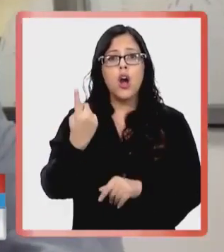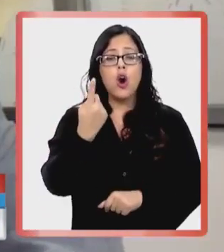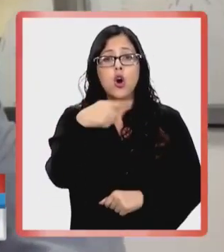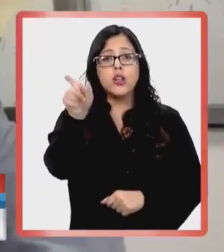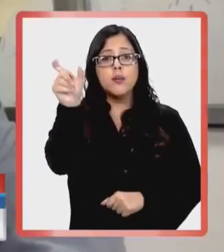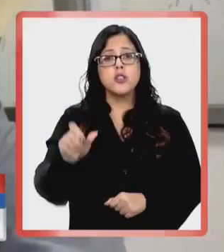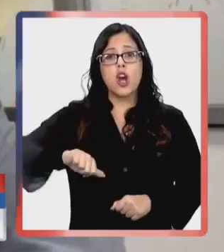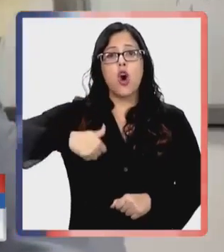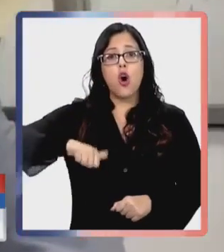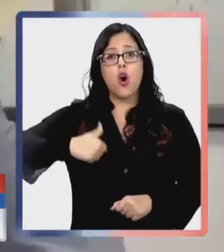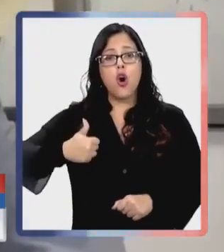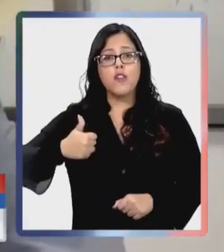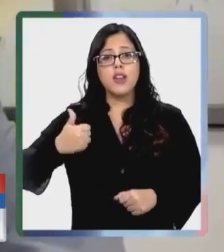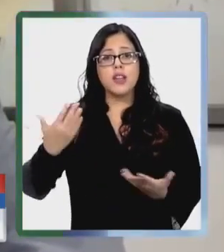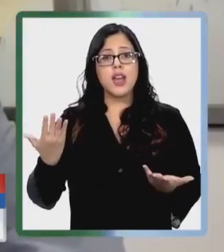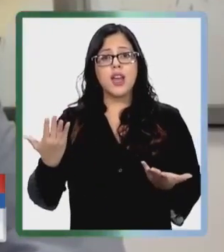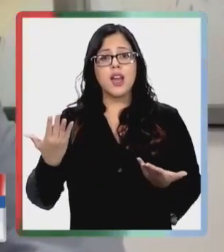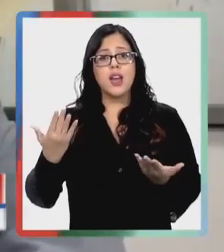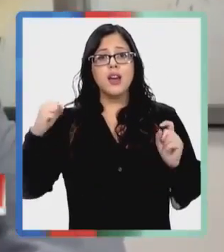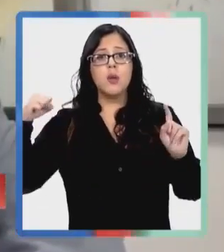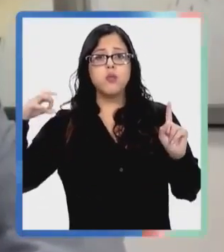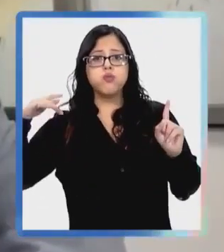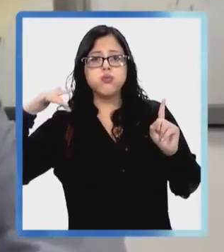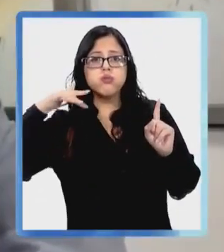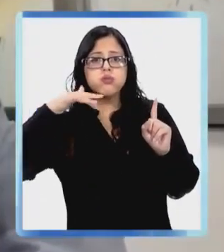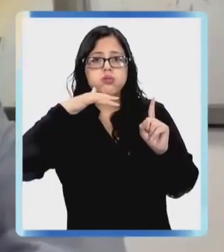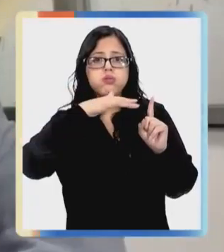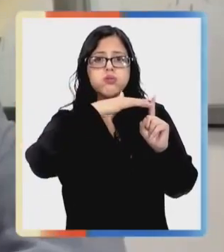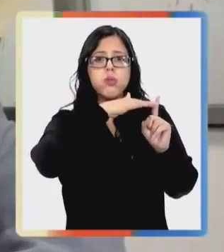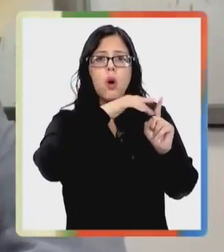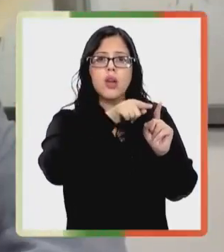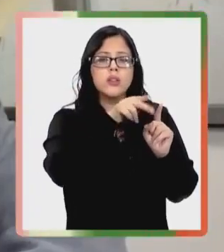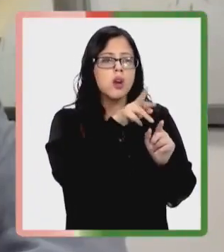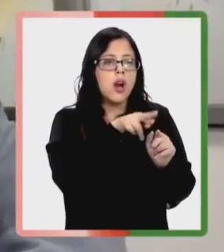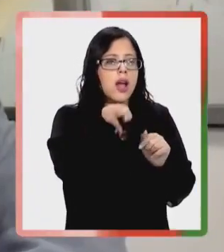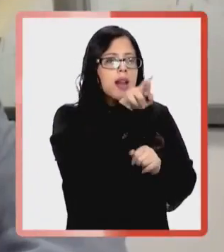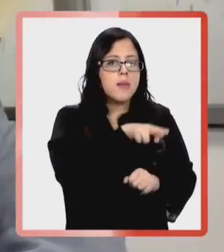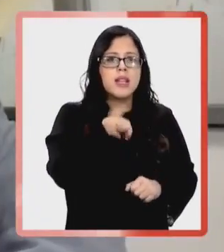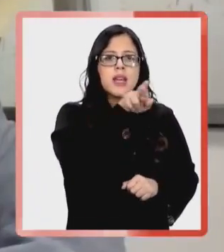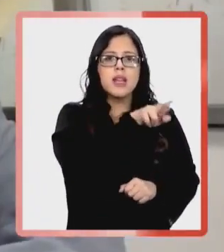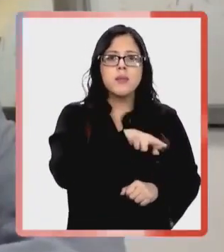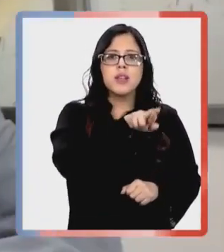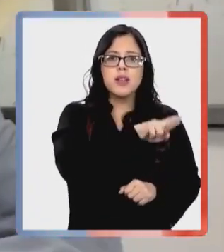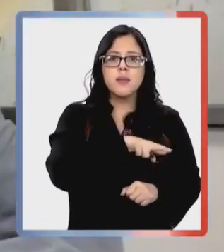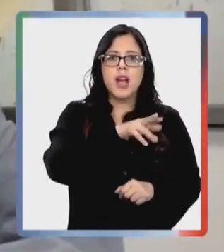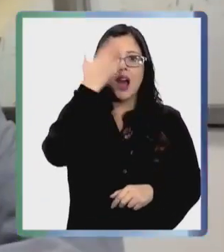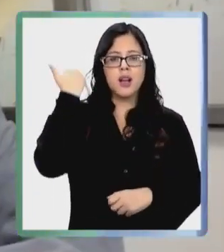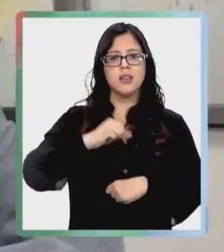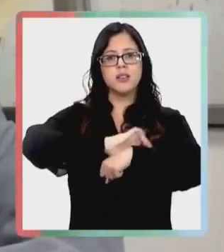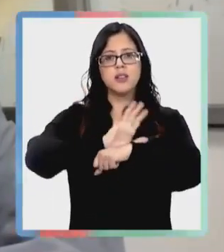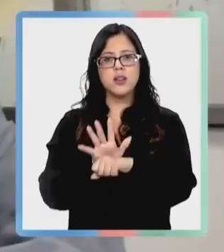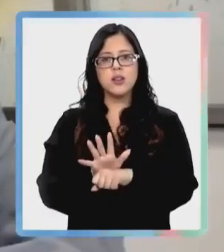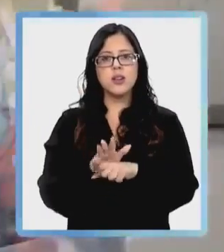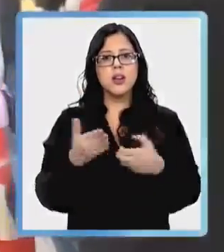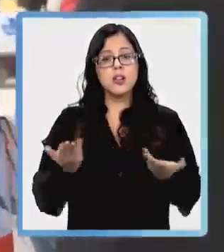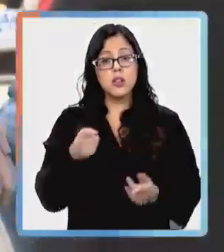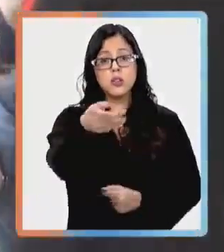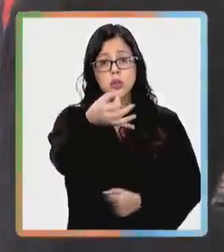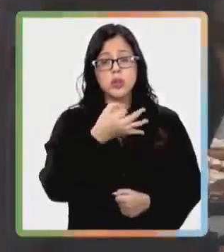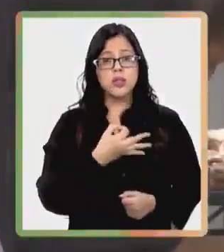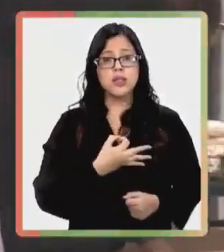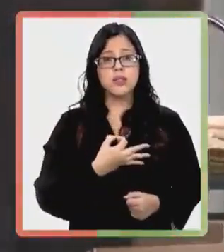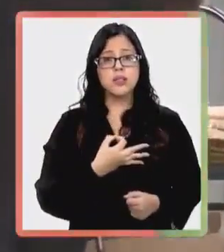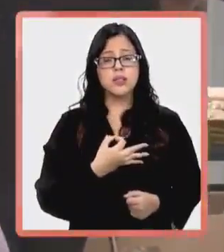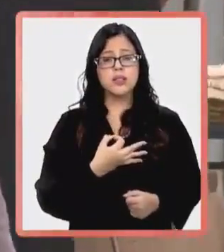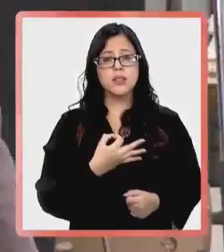produjo porque una persona más joven le llevó el virus y eso se siguió repitiendo en la historia de la pandemia.